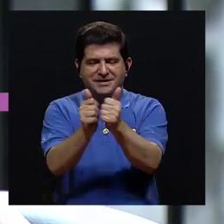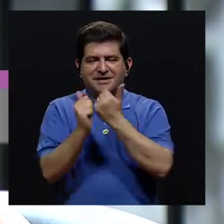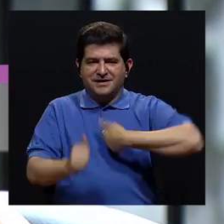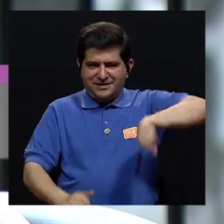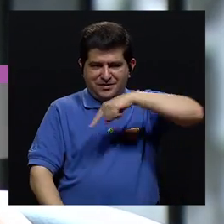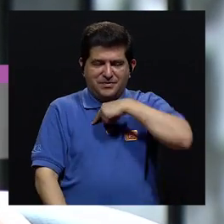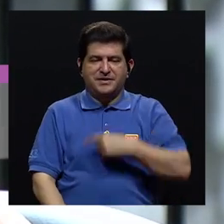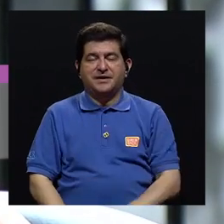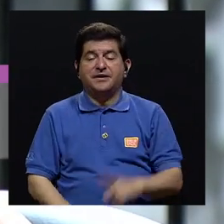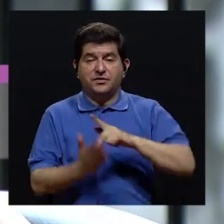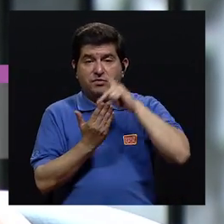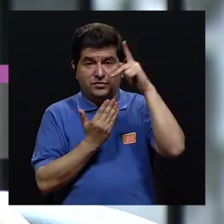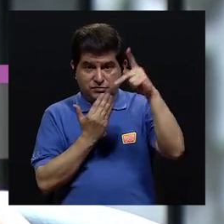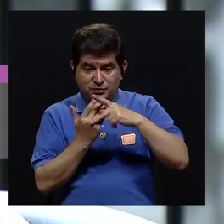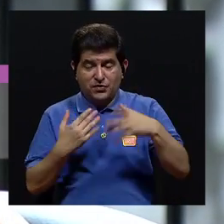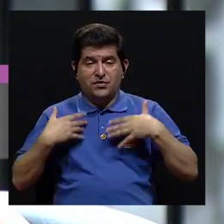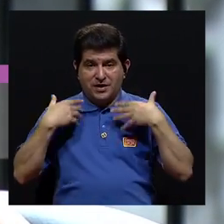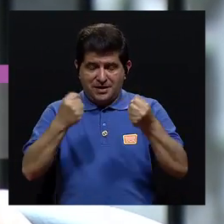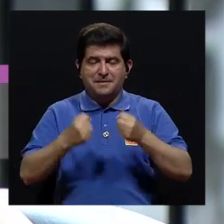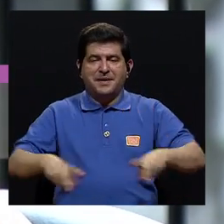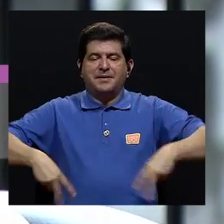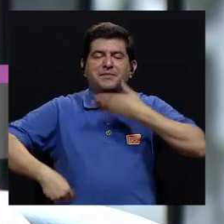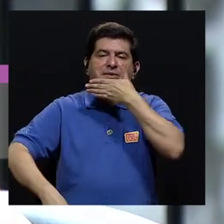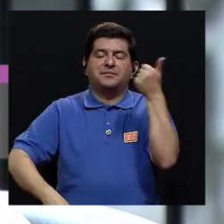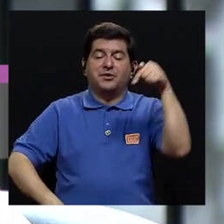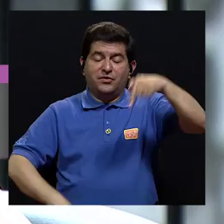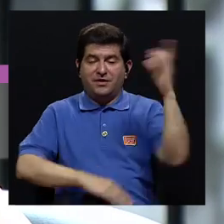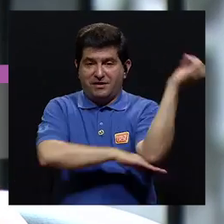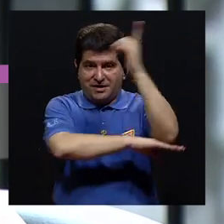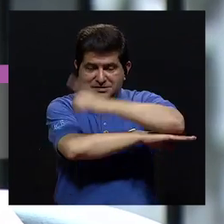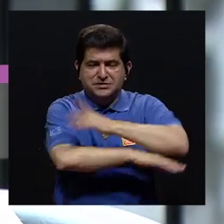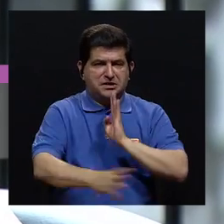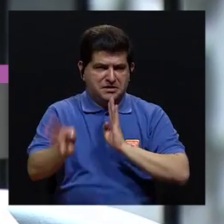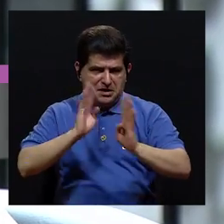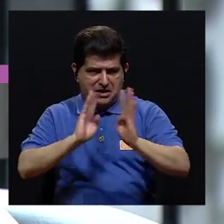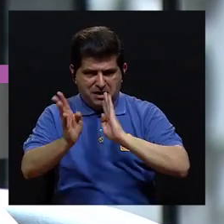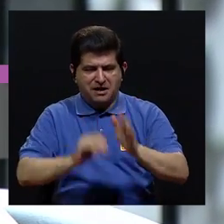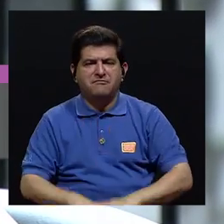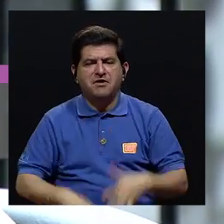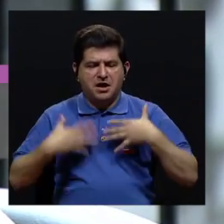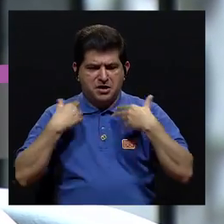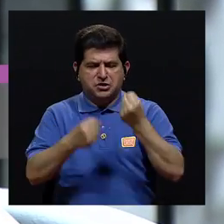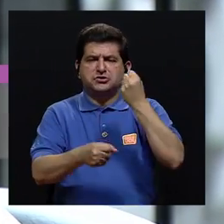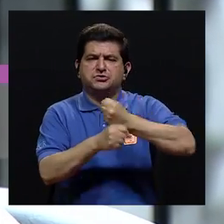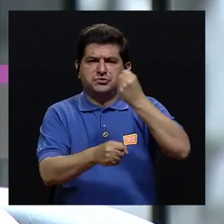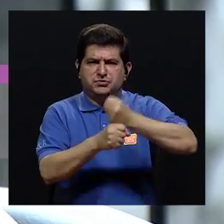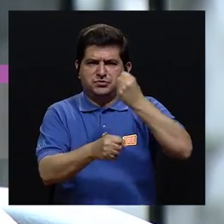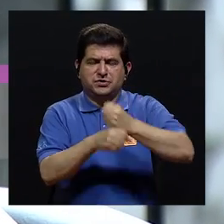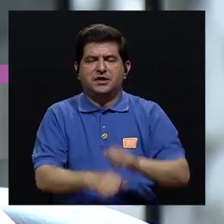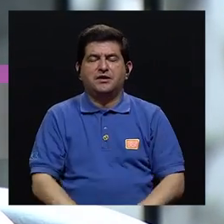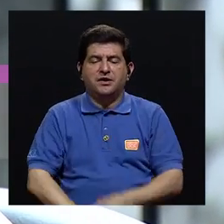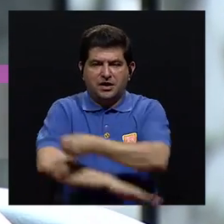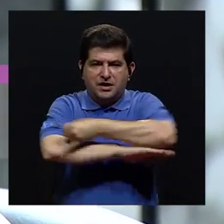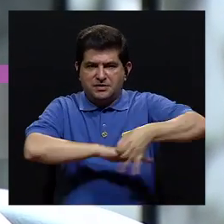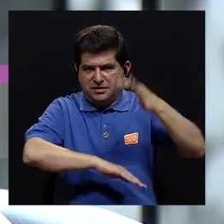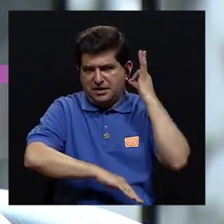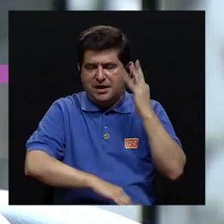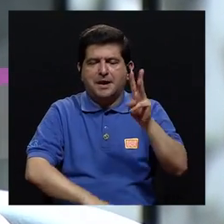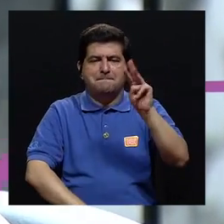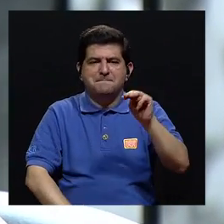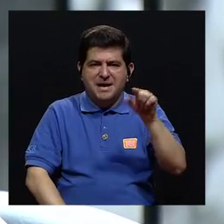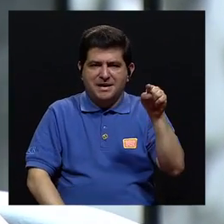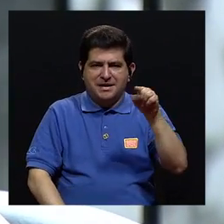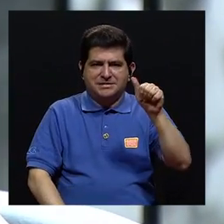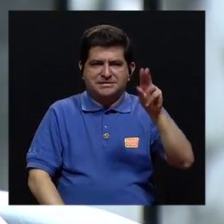Con nosotros en su telerevista de salud Vivir Mejor. El día de hoy conversando acerca de la salud ocupacional con la ingeniera